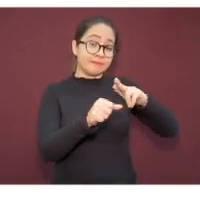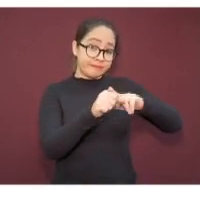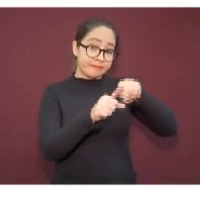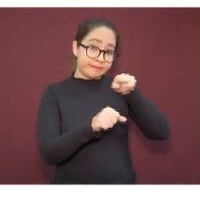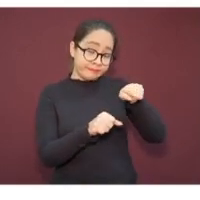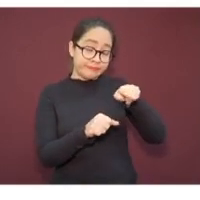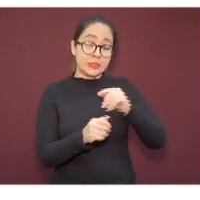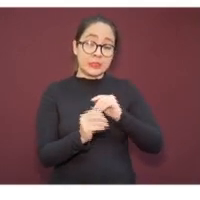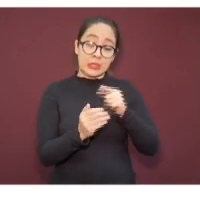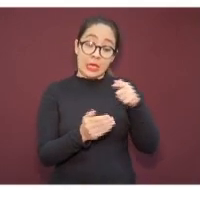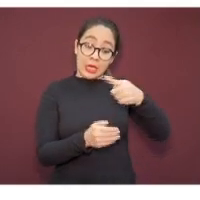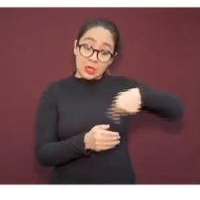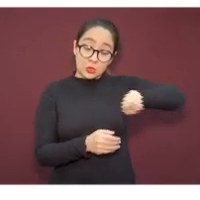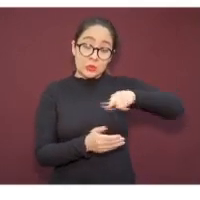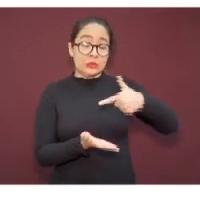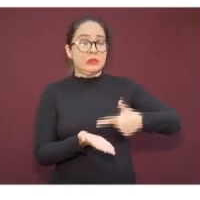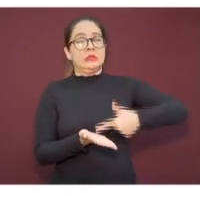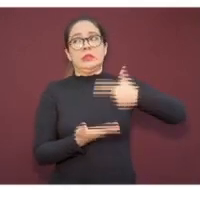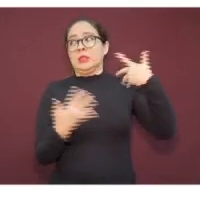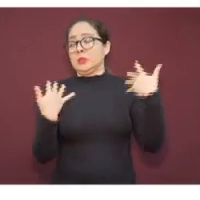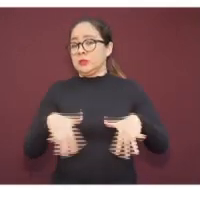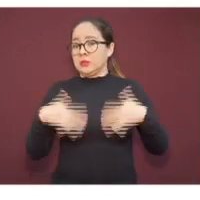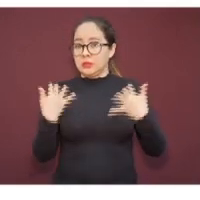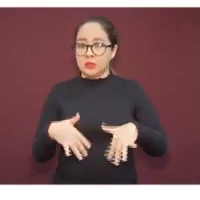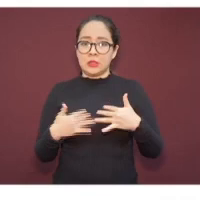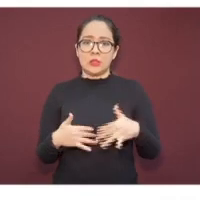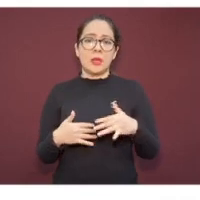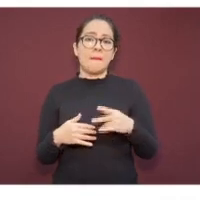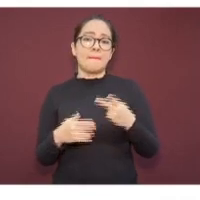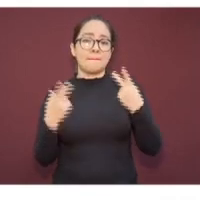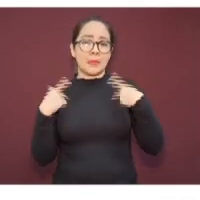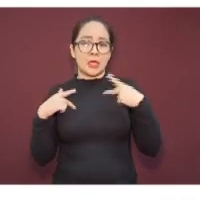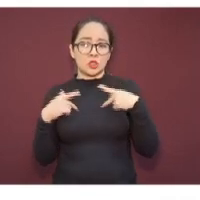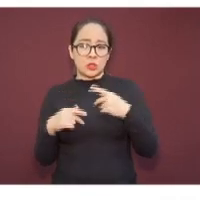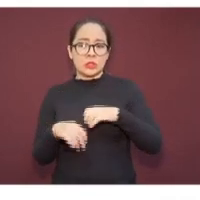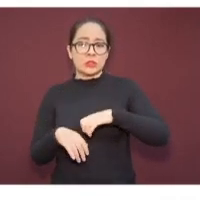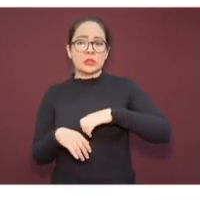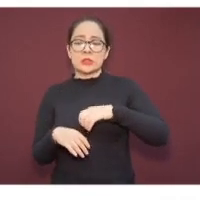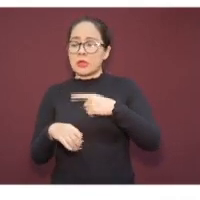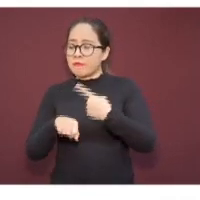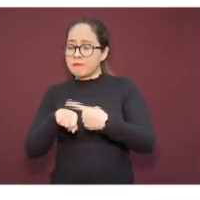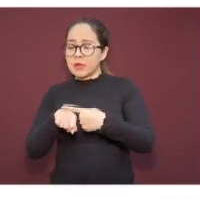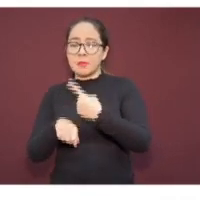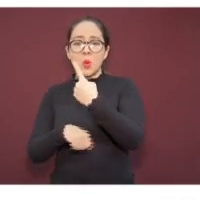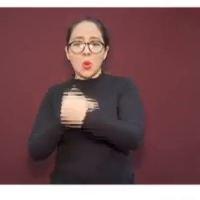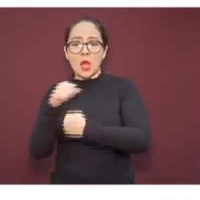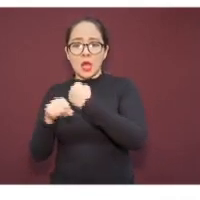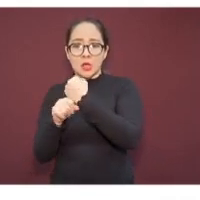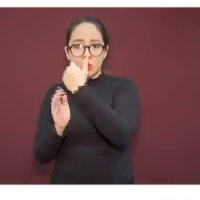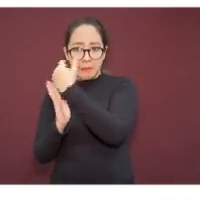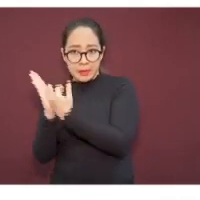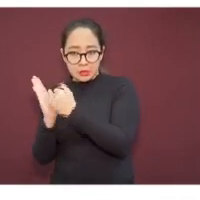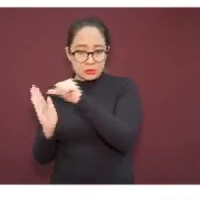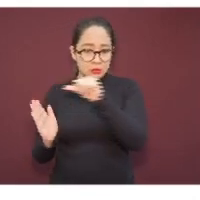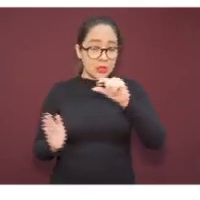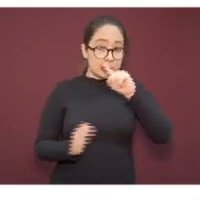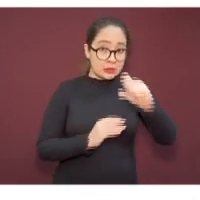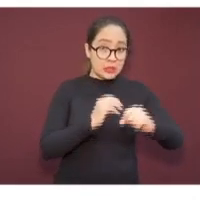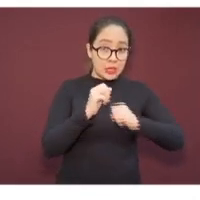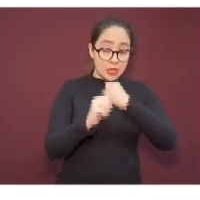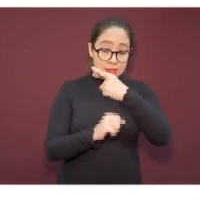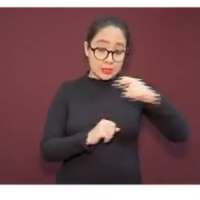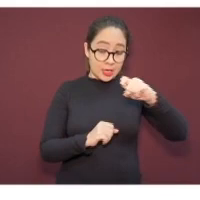severos y han ocurrido en enfermos desde menores de un año hasta 100 años, lo que indica que las